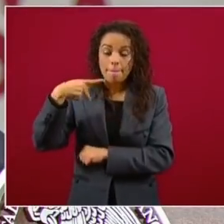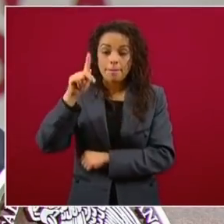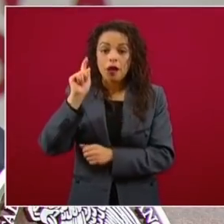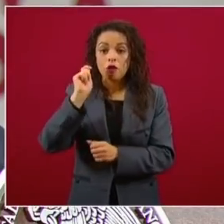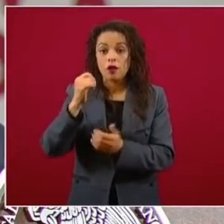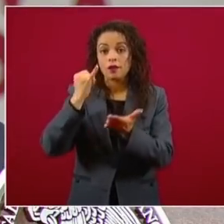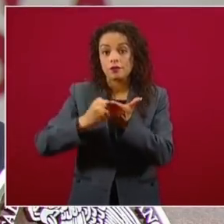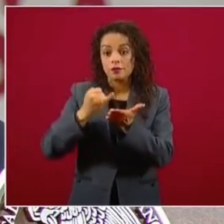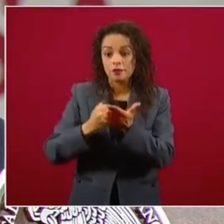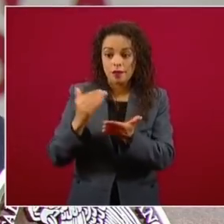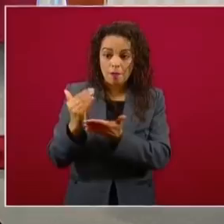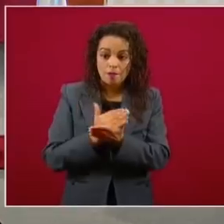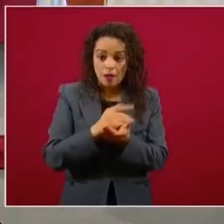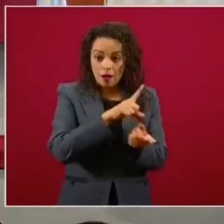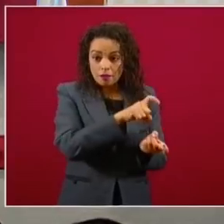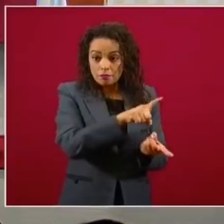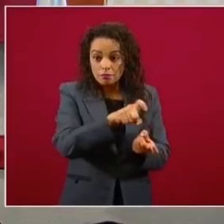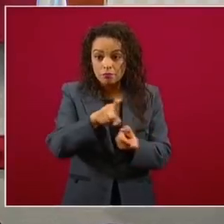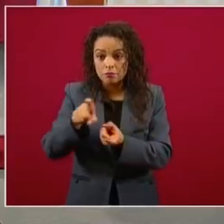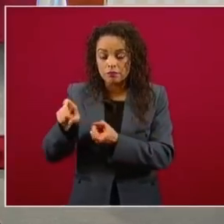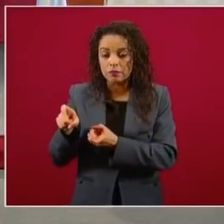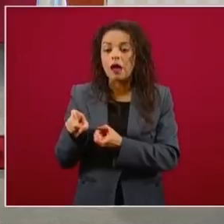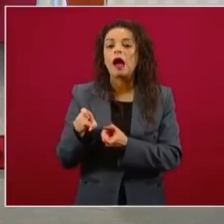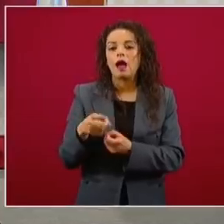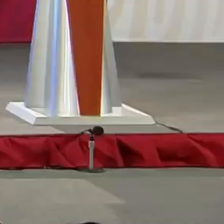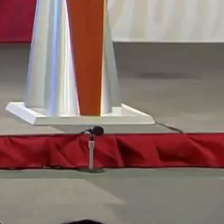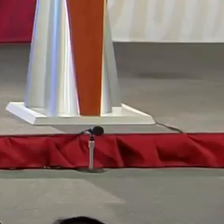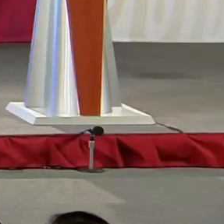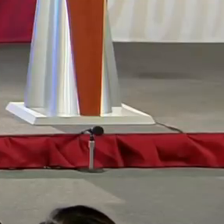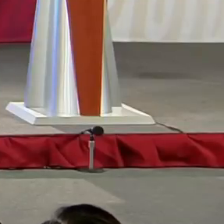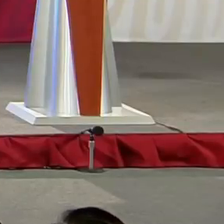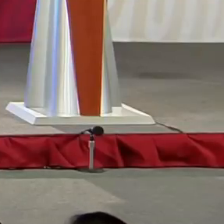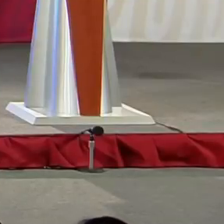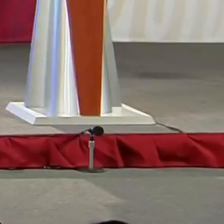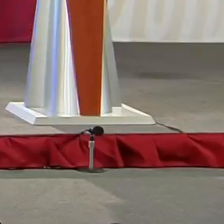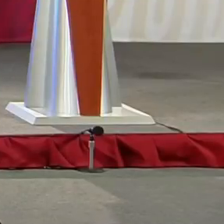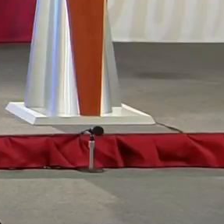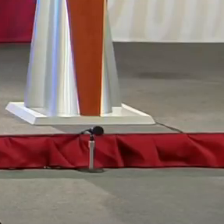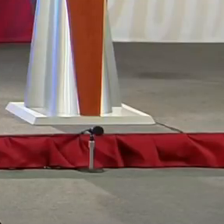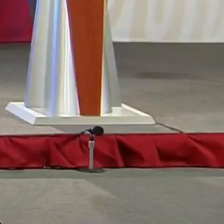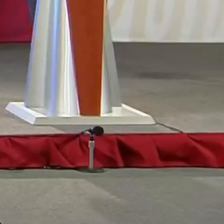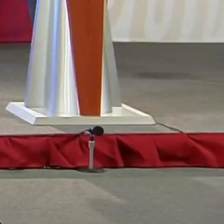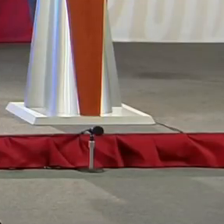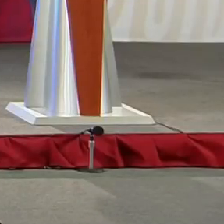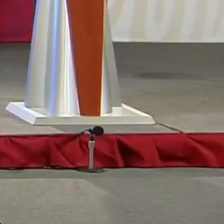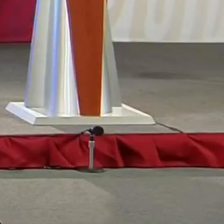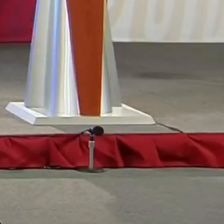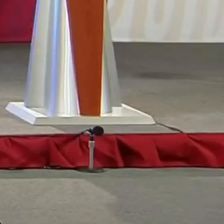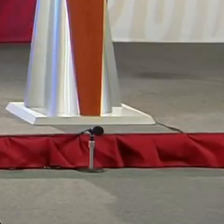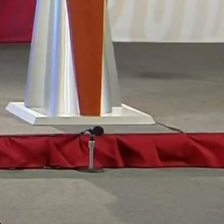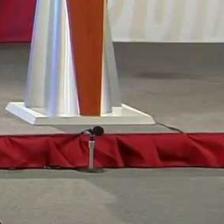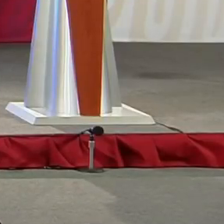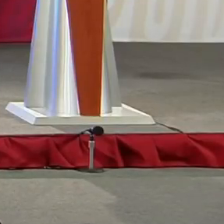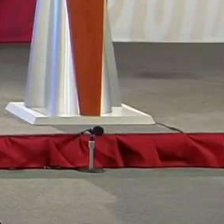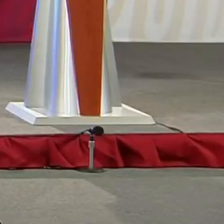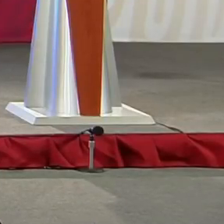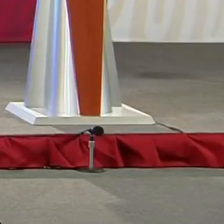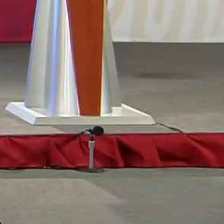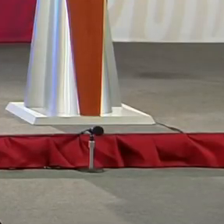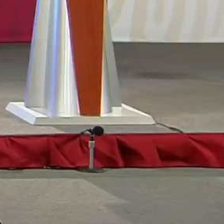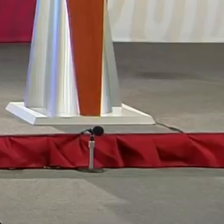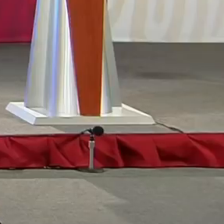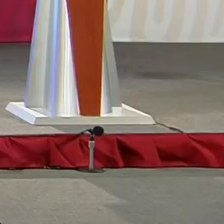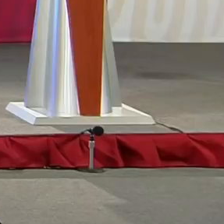interés hace que no estemos pagando más. Las ADEFAS, que son solamente 32 millones de pesos, y un rubro extraordinariamente